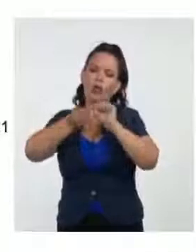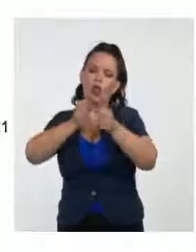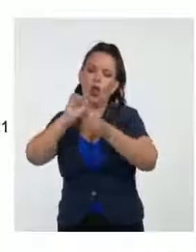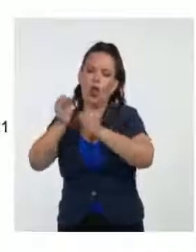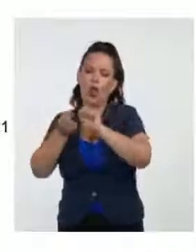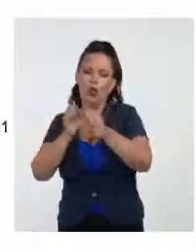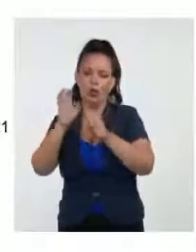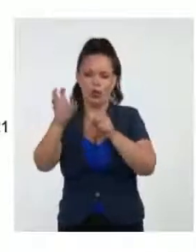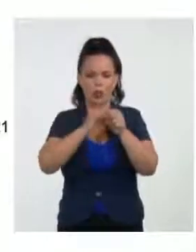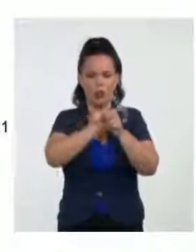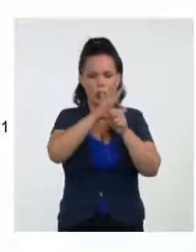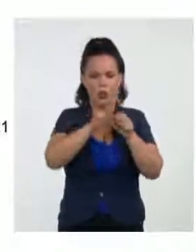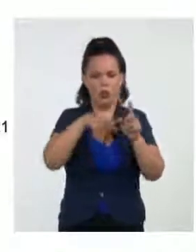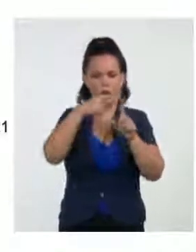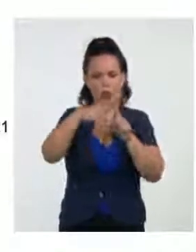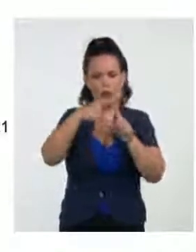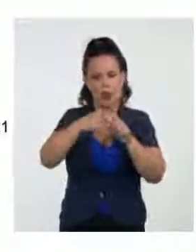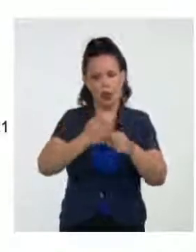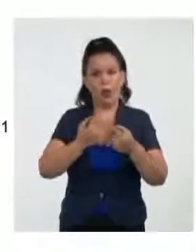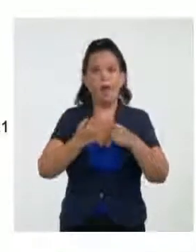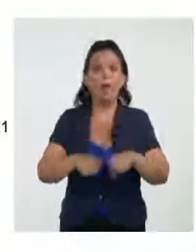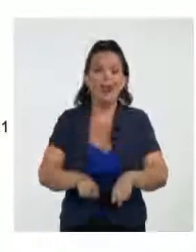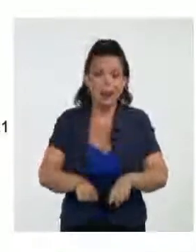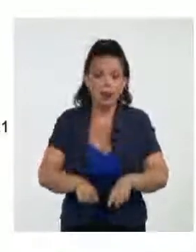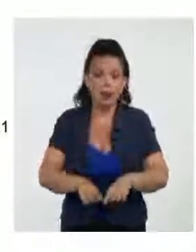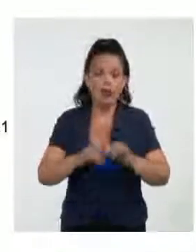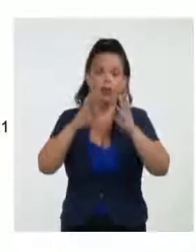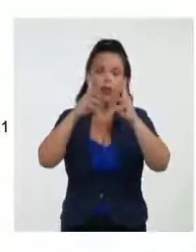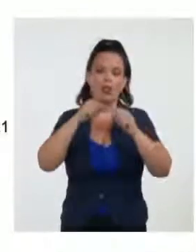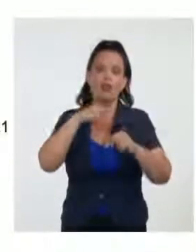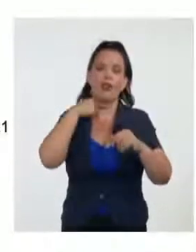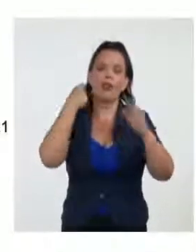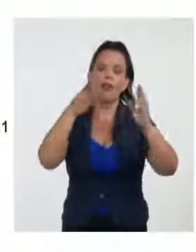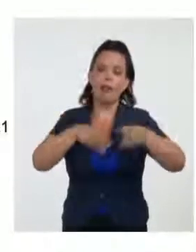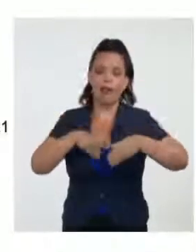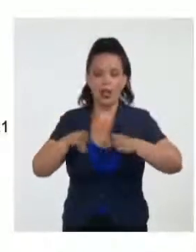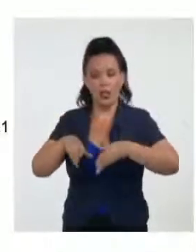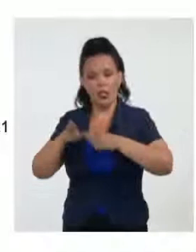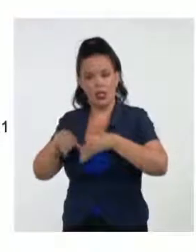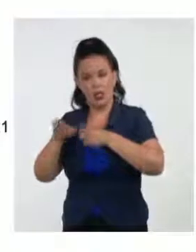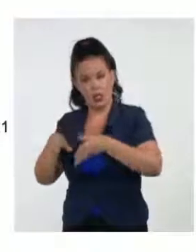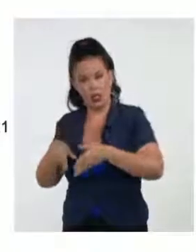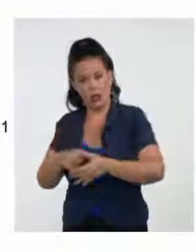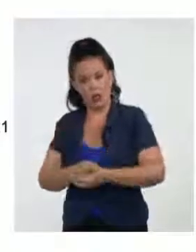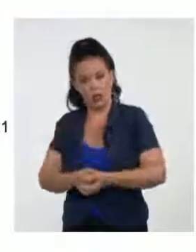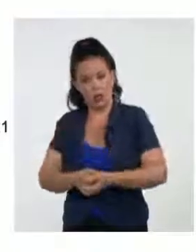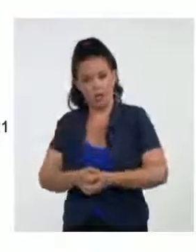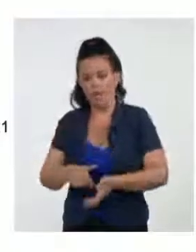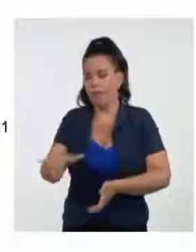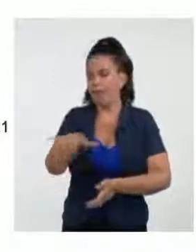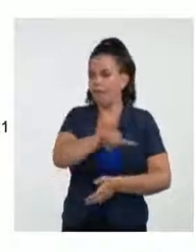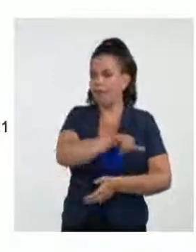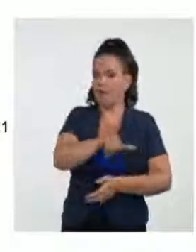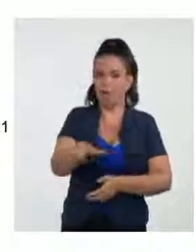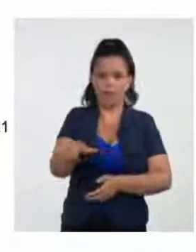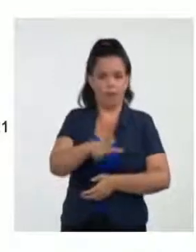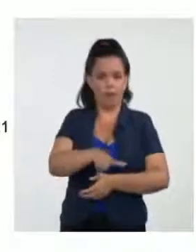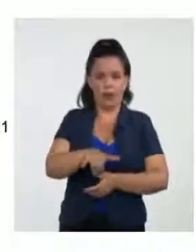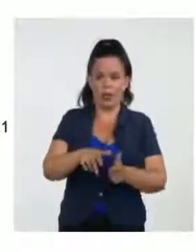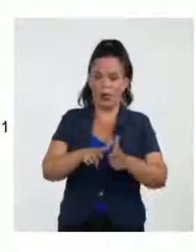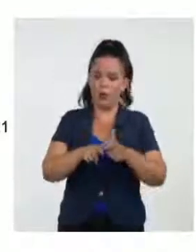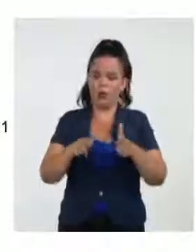así tanto en el número de casos fallecidos, que sí el número de casos fallecidos prácticamente crece lo mismo que... Y